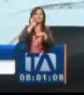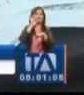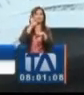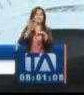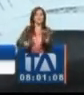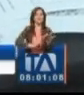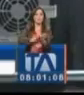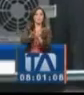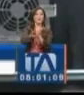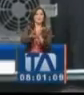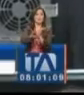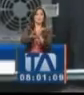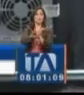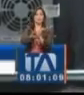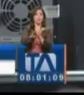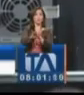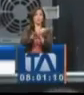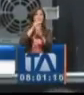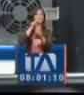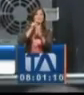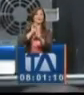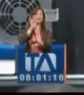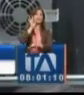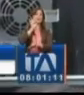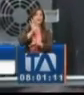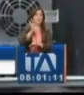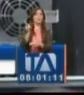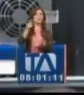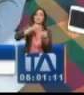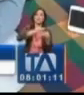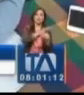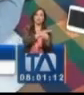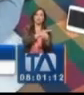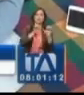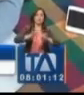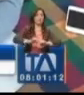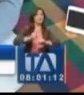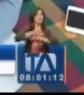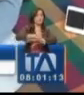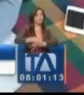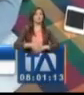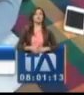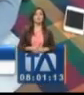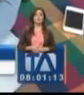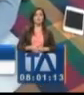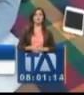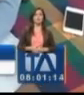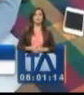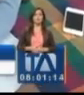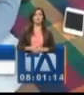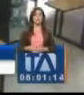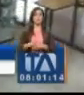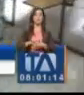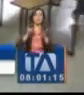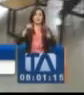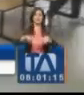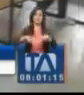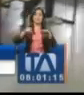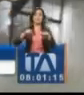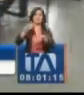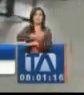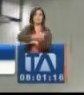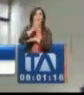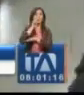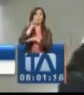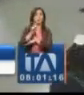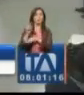a los exámenes de grado y que les permite a los jóvenes tener un cupo en la universidad. Se preparó intensivamente durante los últimos 6 meses, pero el día de la